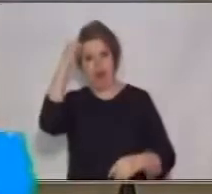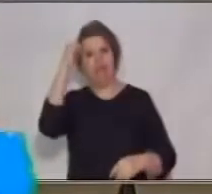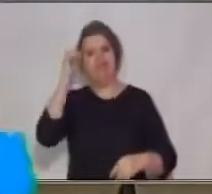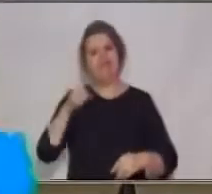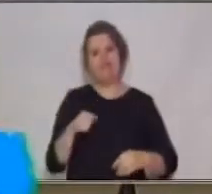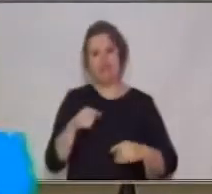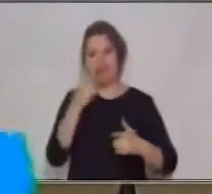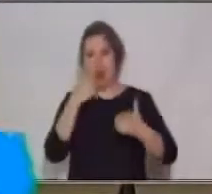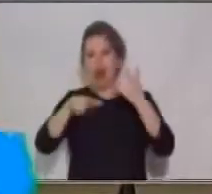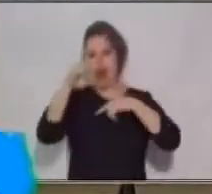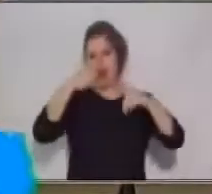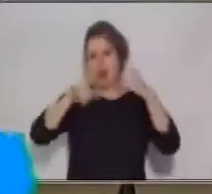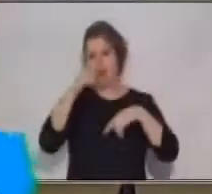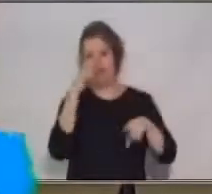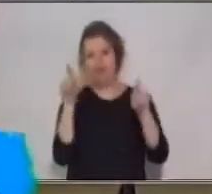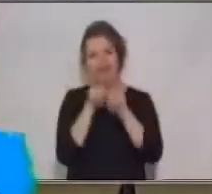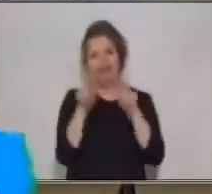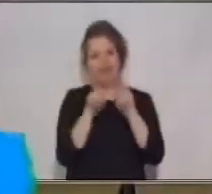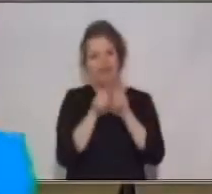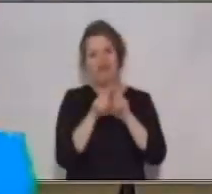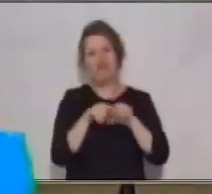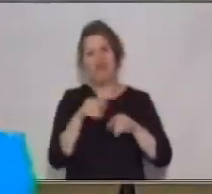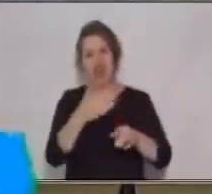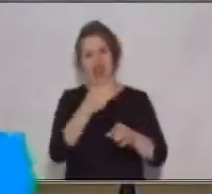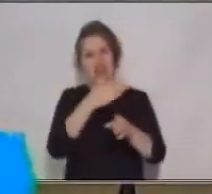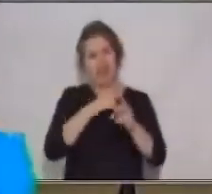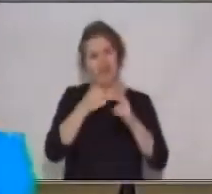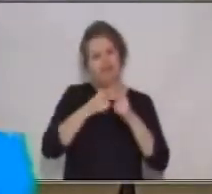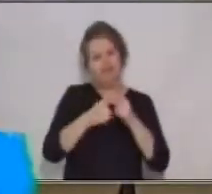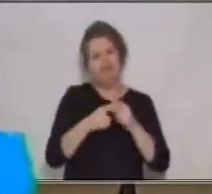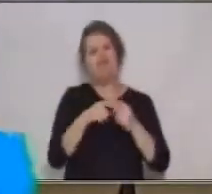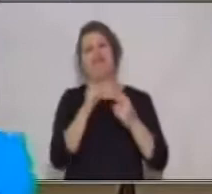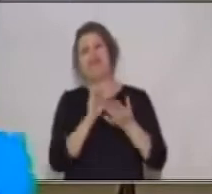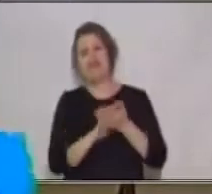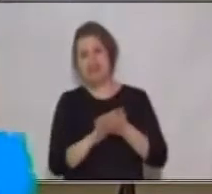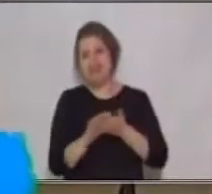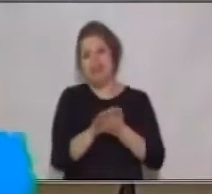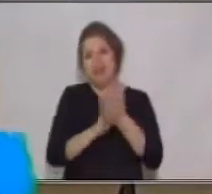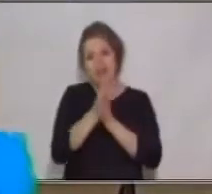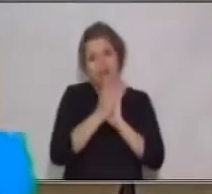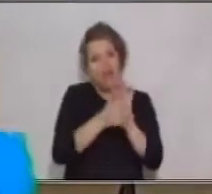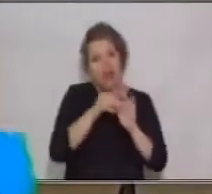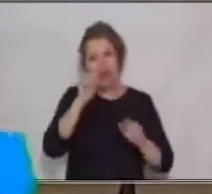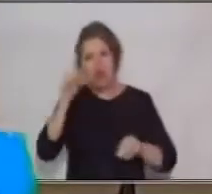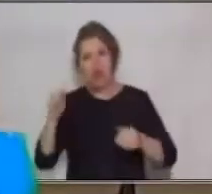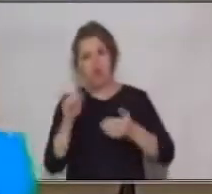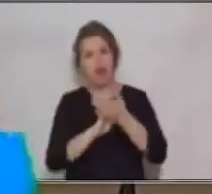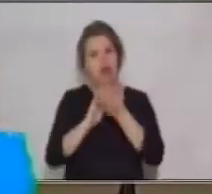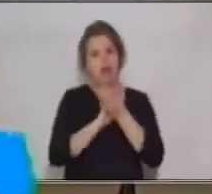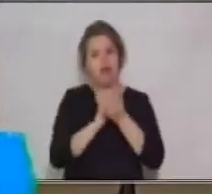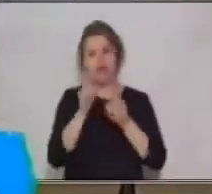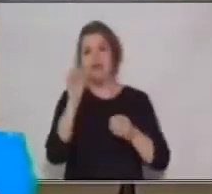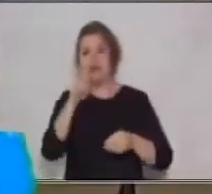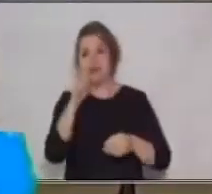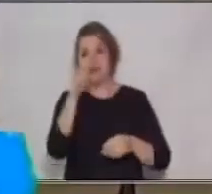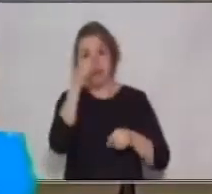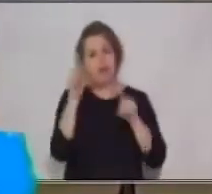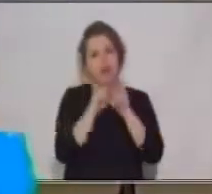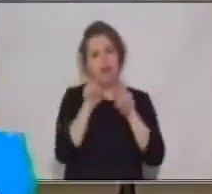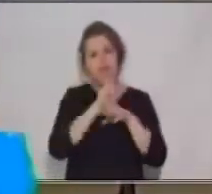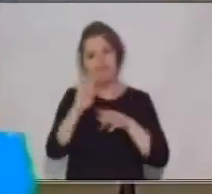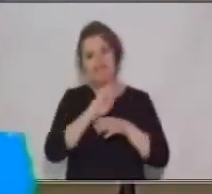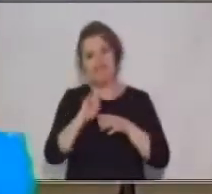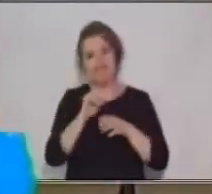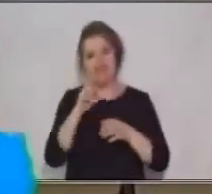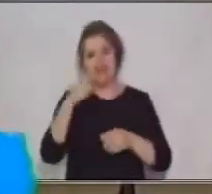habilidad lingüística también. Y antes de iniciar, les recomiendo siempre lavar constantemente sus manos con agua y con jabón, y si no, también pueden ustedes utilizar